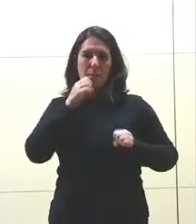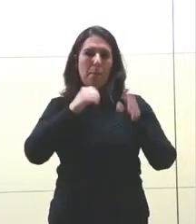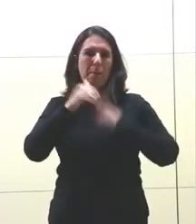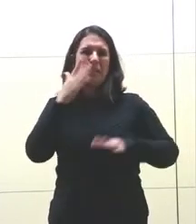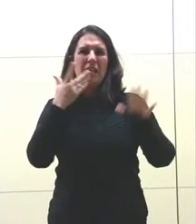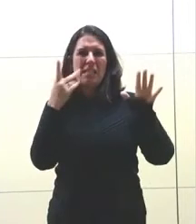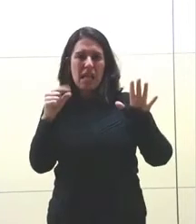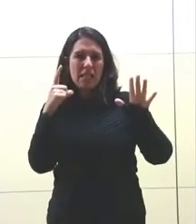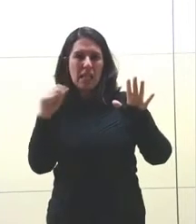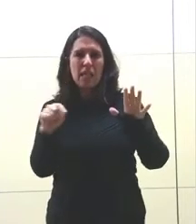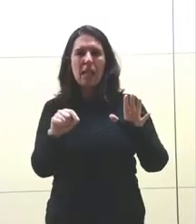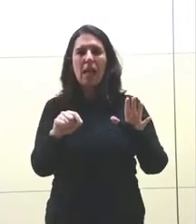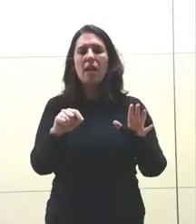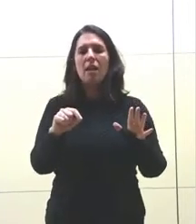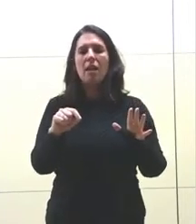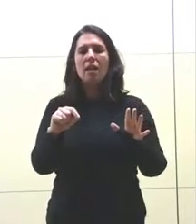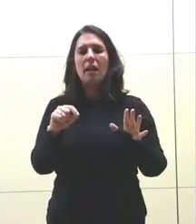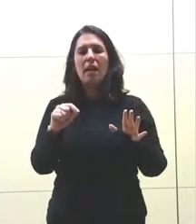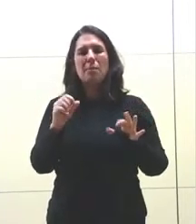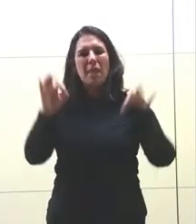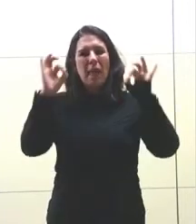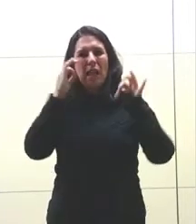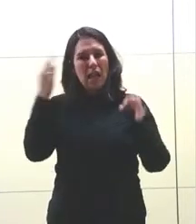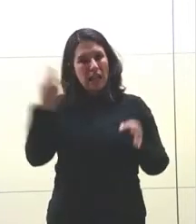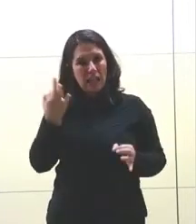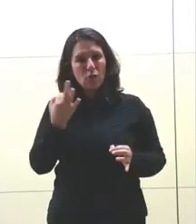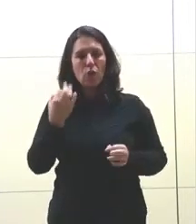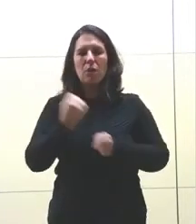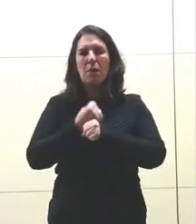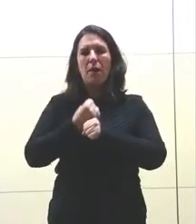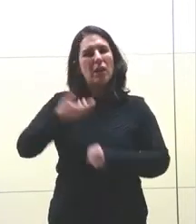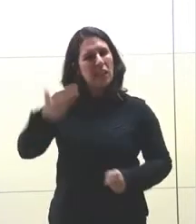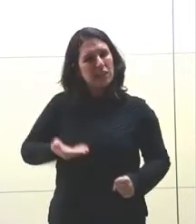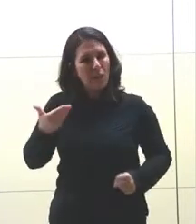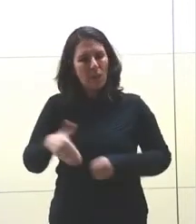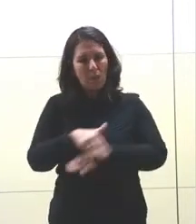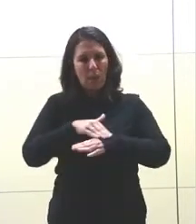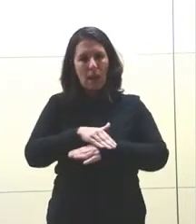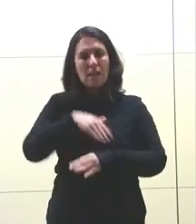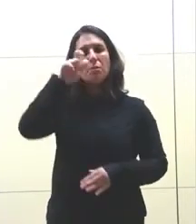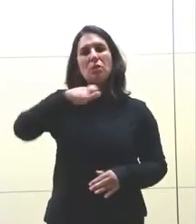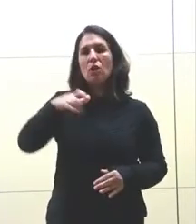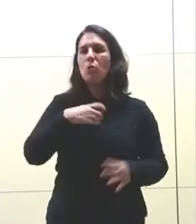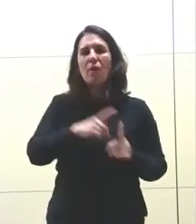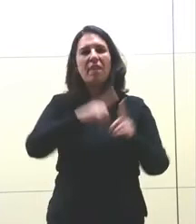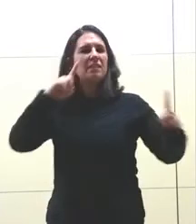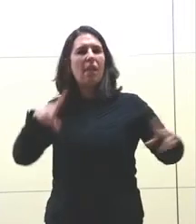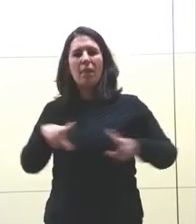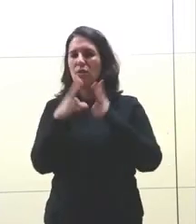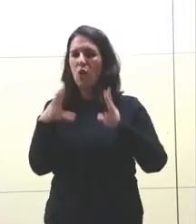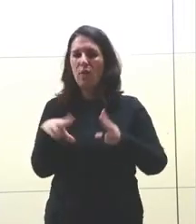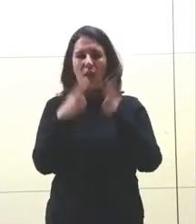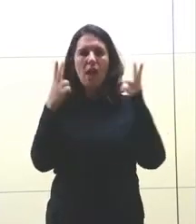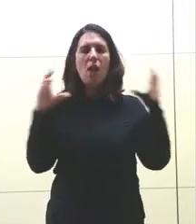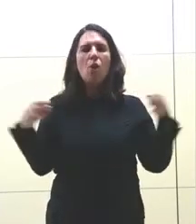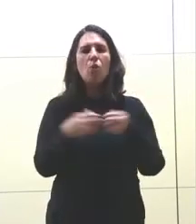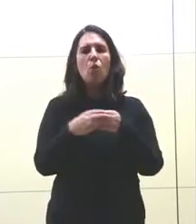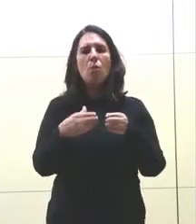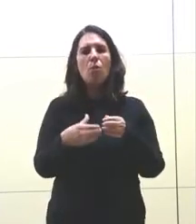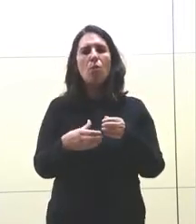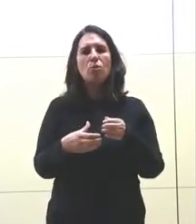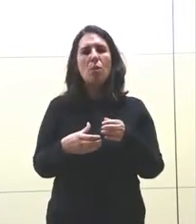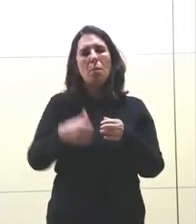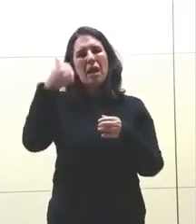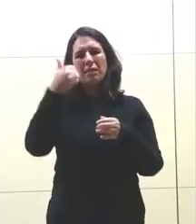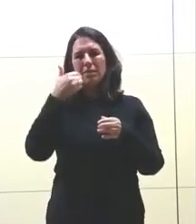estado de salud se encuentran en situación de especial riesgo, trabajadores esenciales, personas que no pueden distanciarse socialmente, grupos más favorecidos.